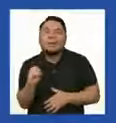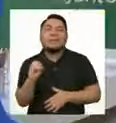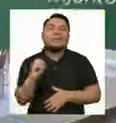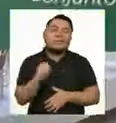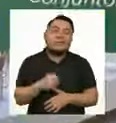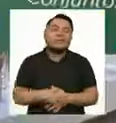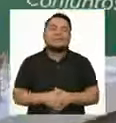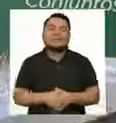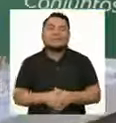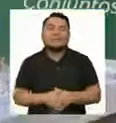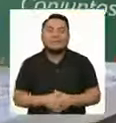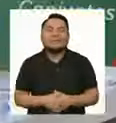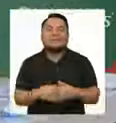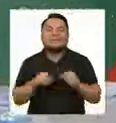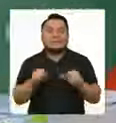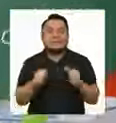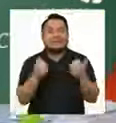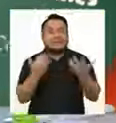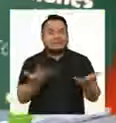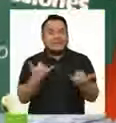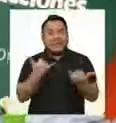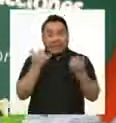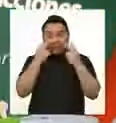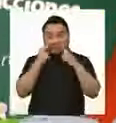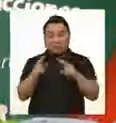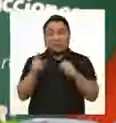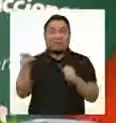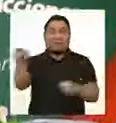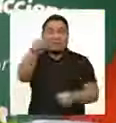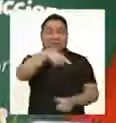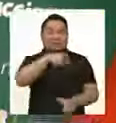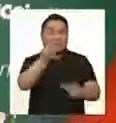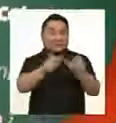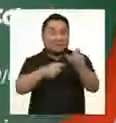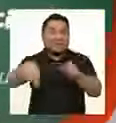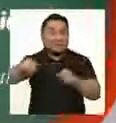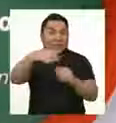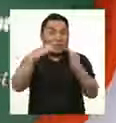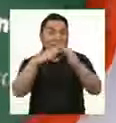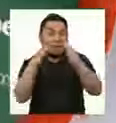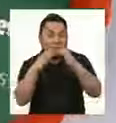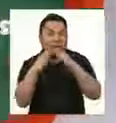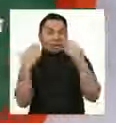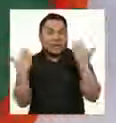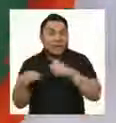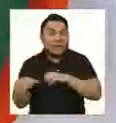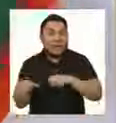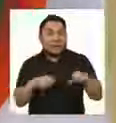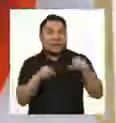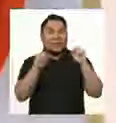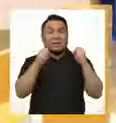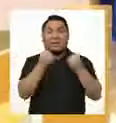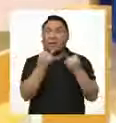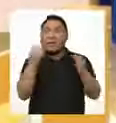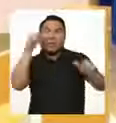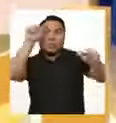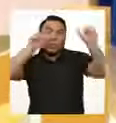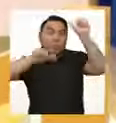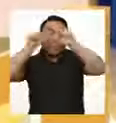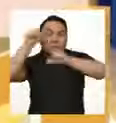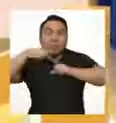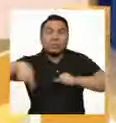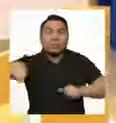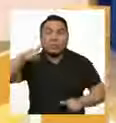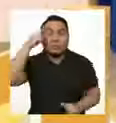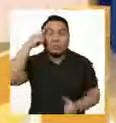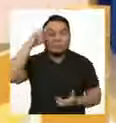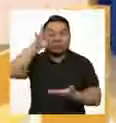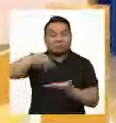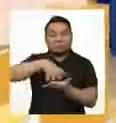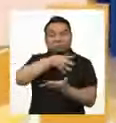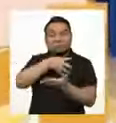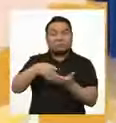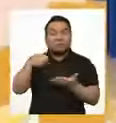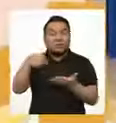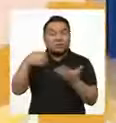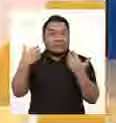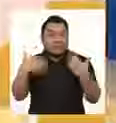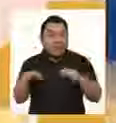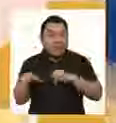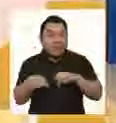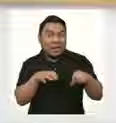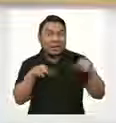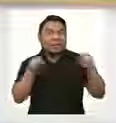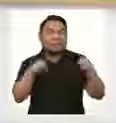100%. ¿Le parece si vemos si las chicas y chicos en casa aún tienen alguna duda sobre las tablas de frecuencia que